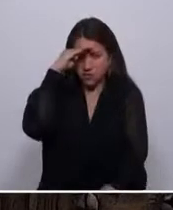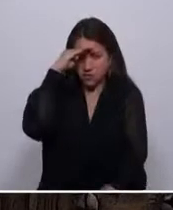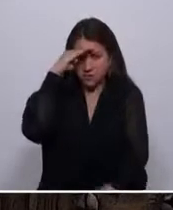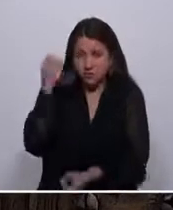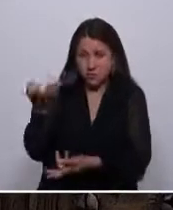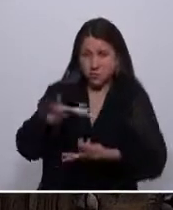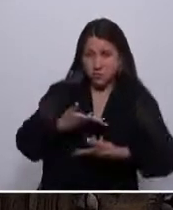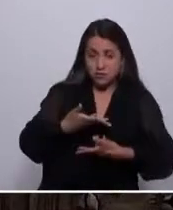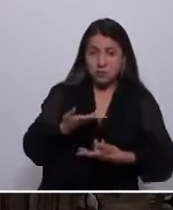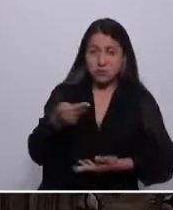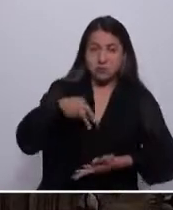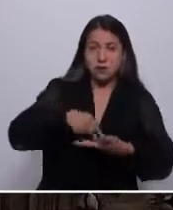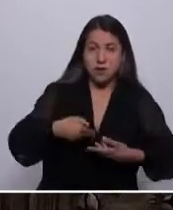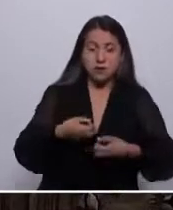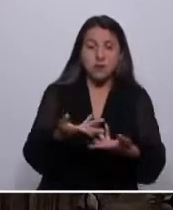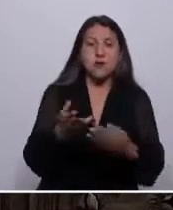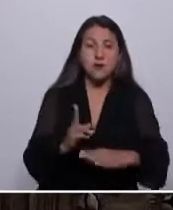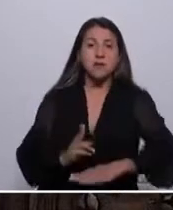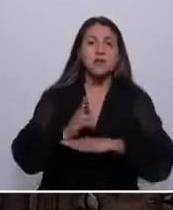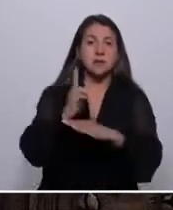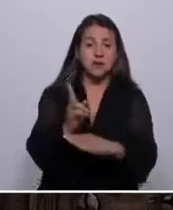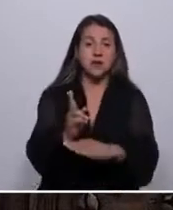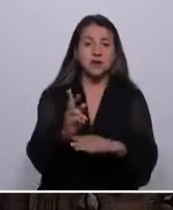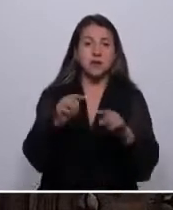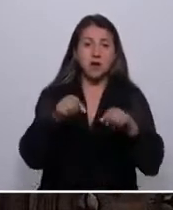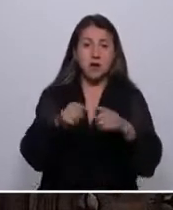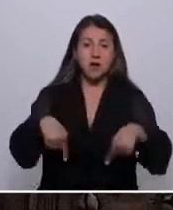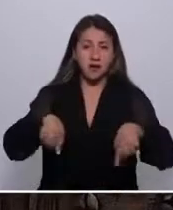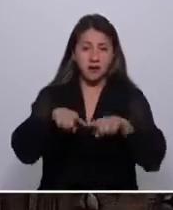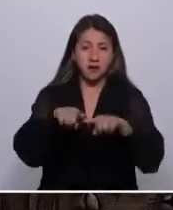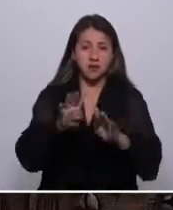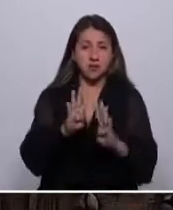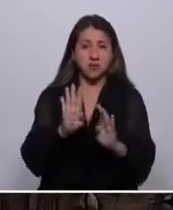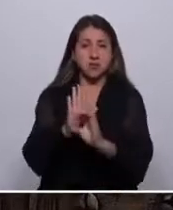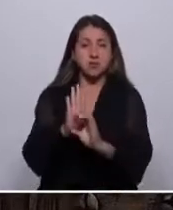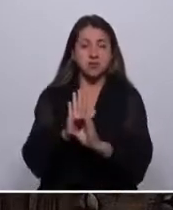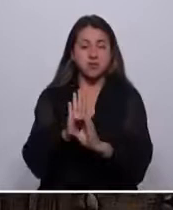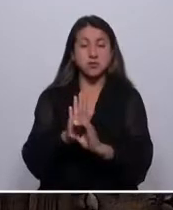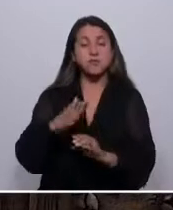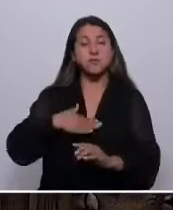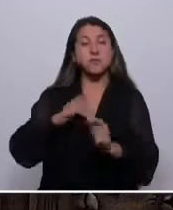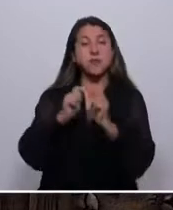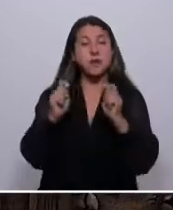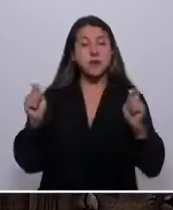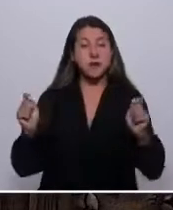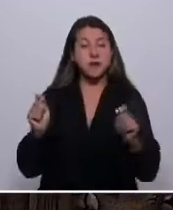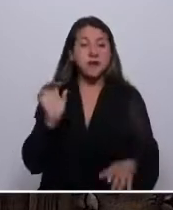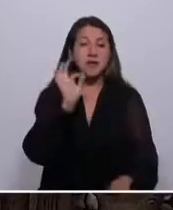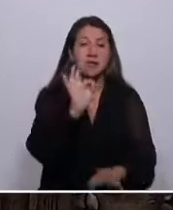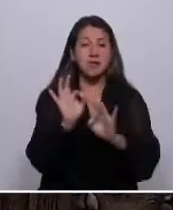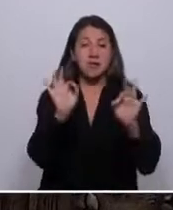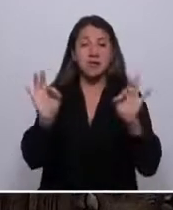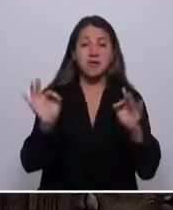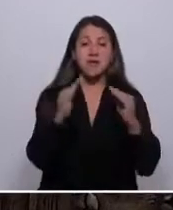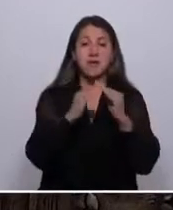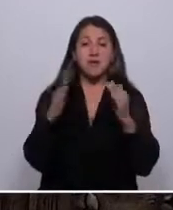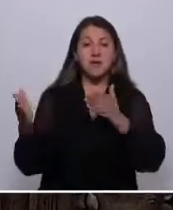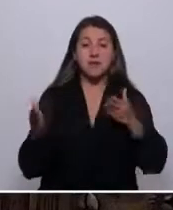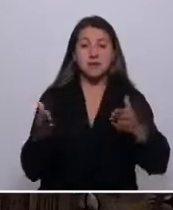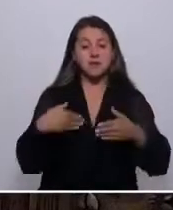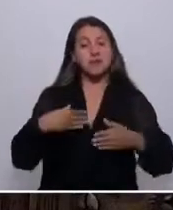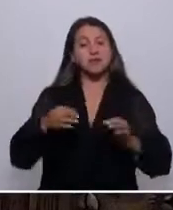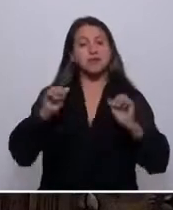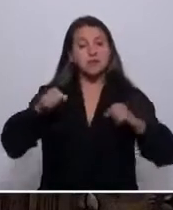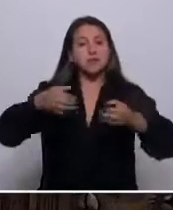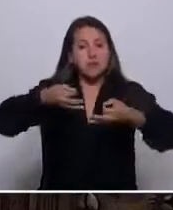representáramos, que trajéramos su voz a este espacio. En mi campaña le dije a mis vecinos, y hoy lo confirmo